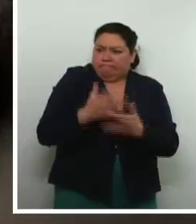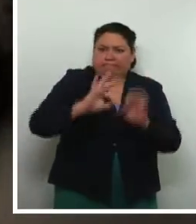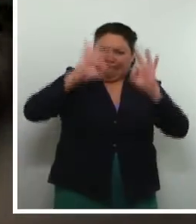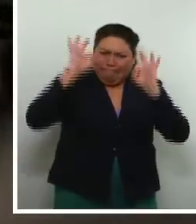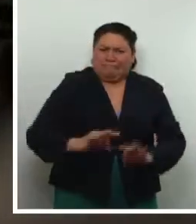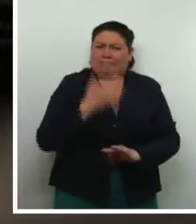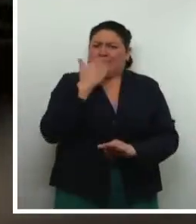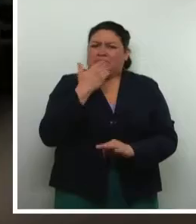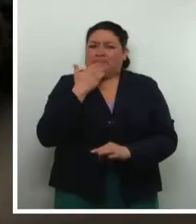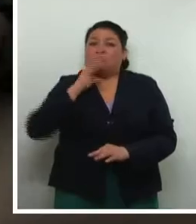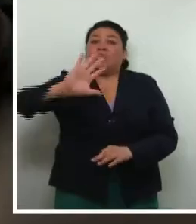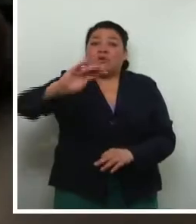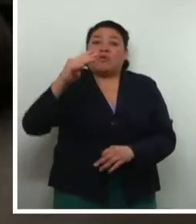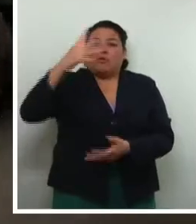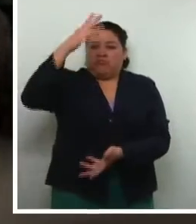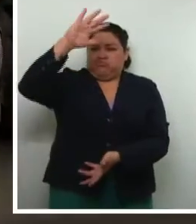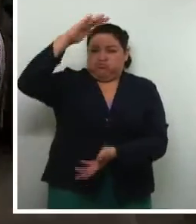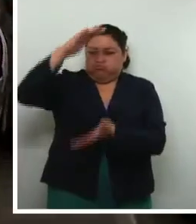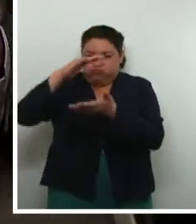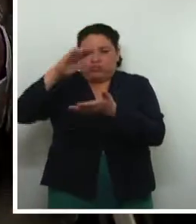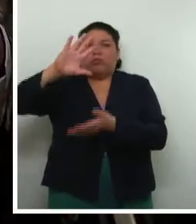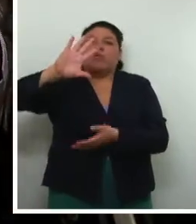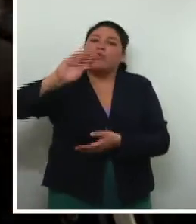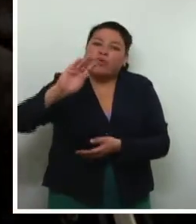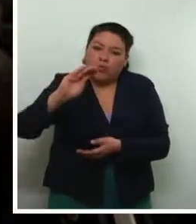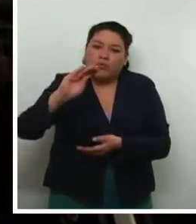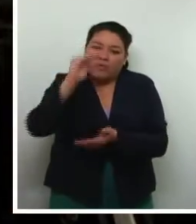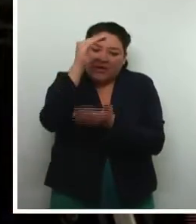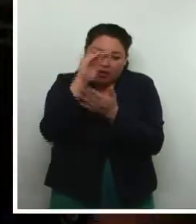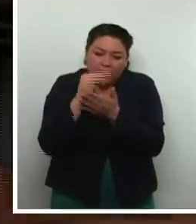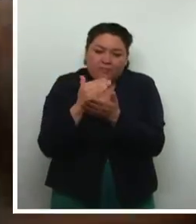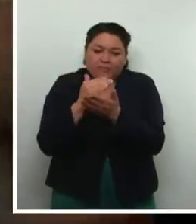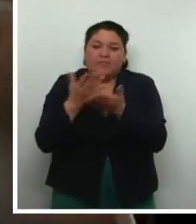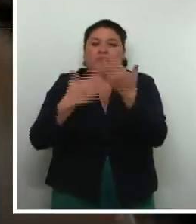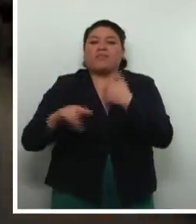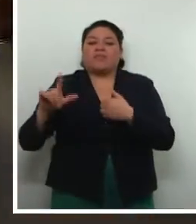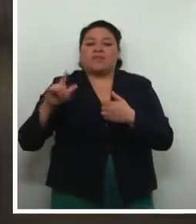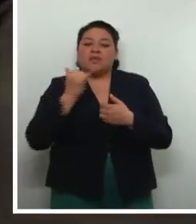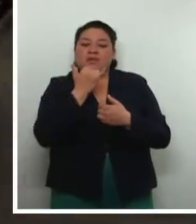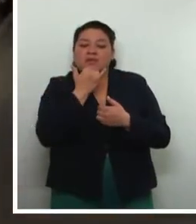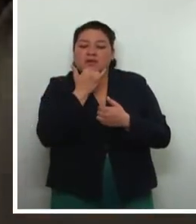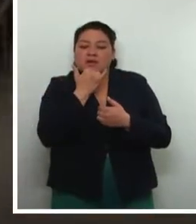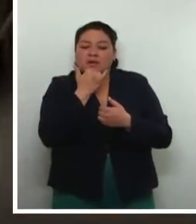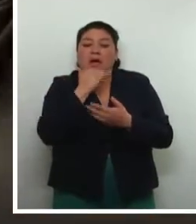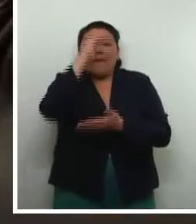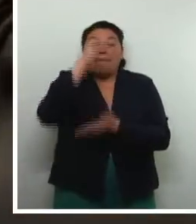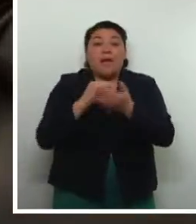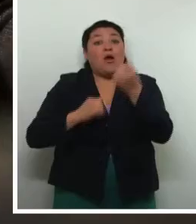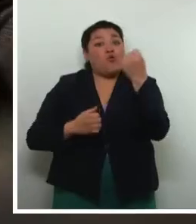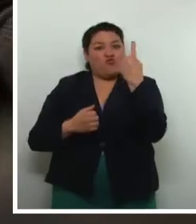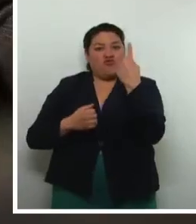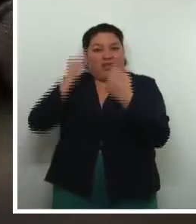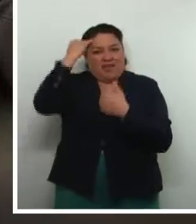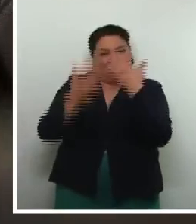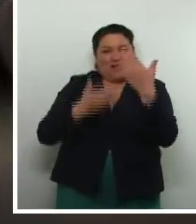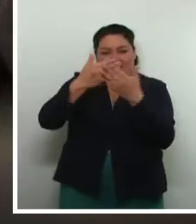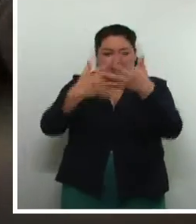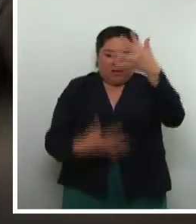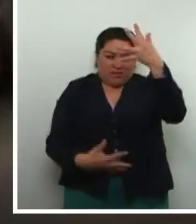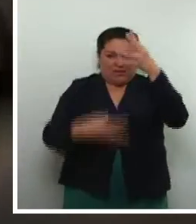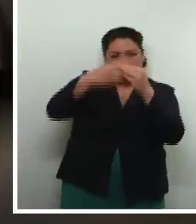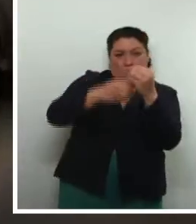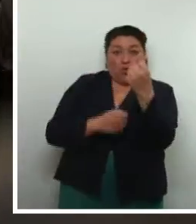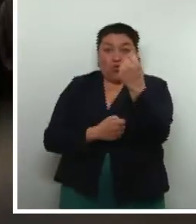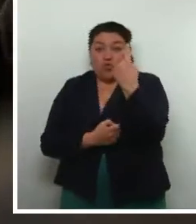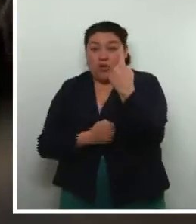De 94 bajaron a 90 y quedaron 17, bajaron a una. De